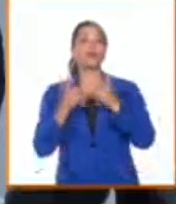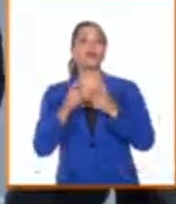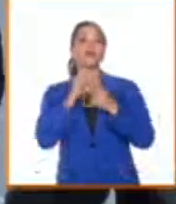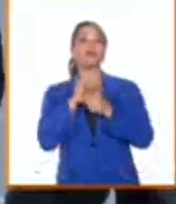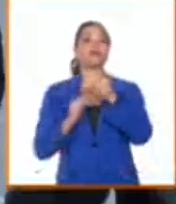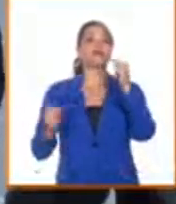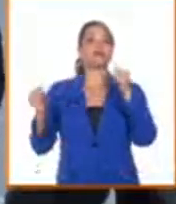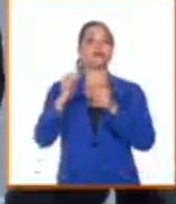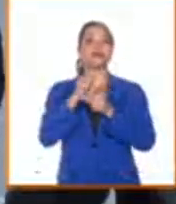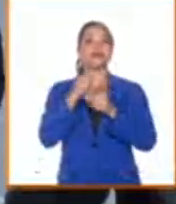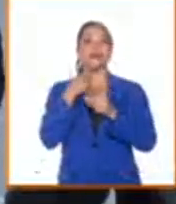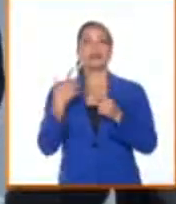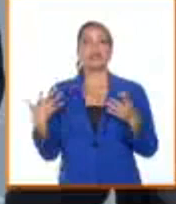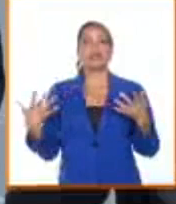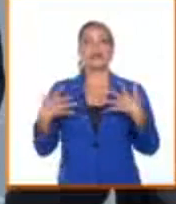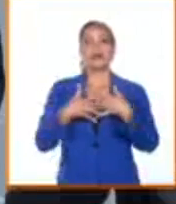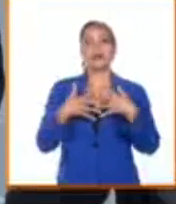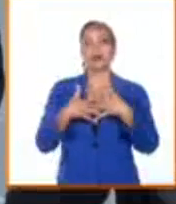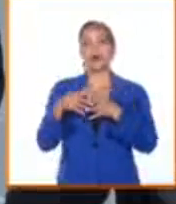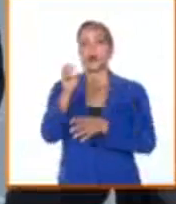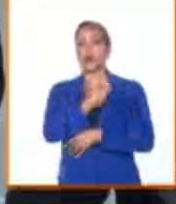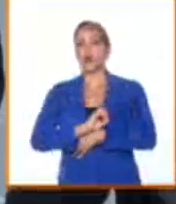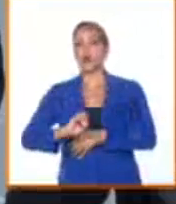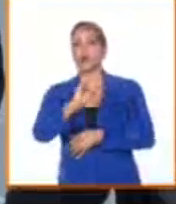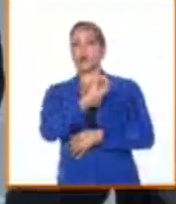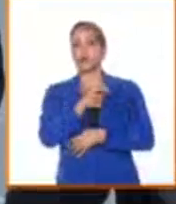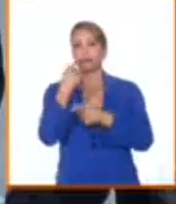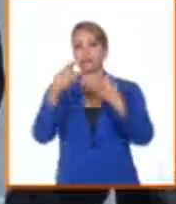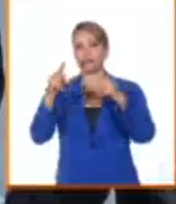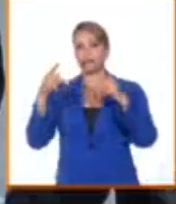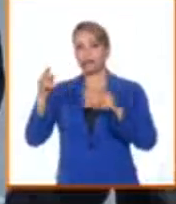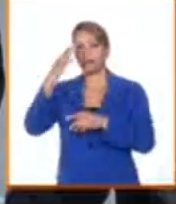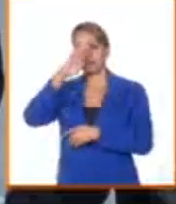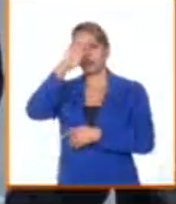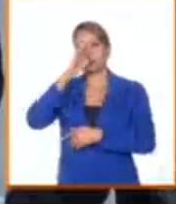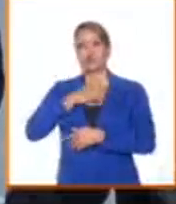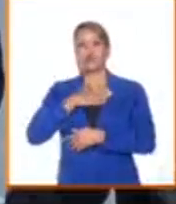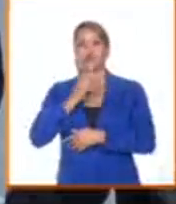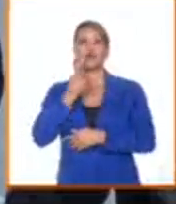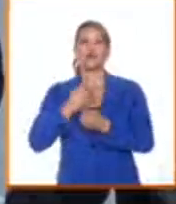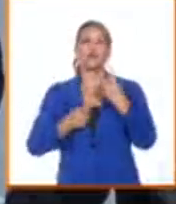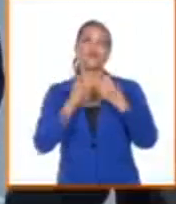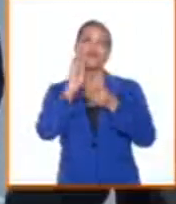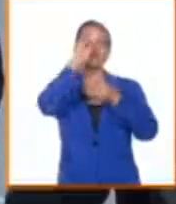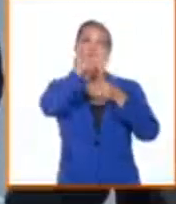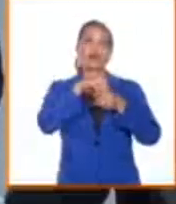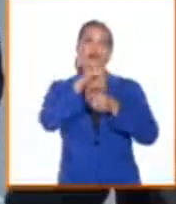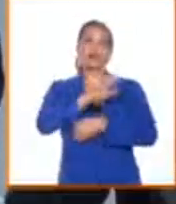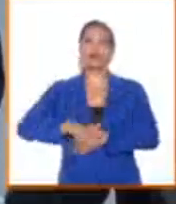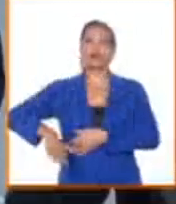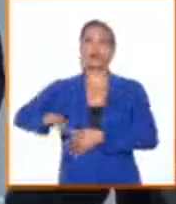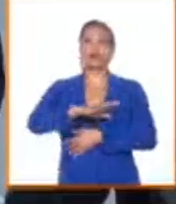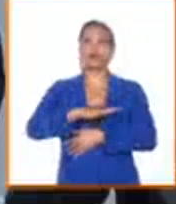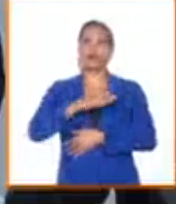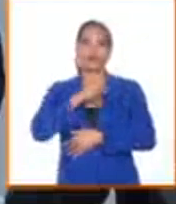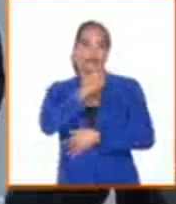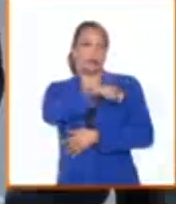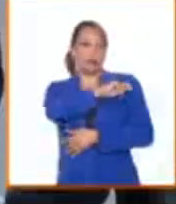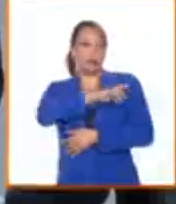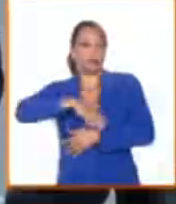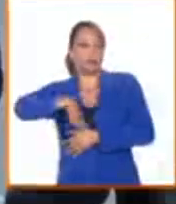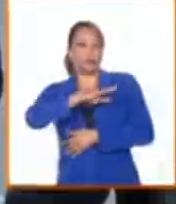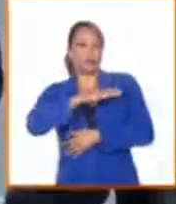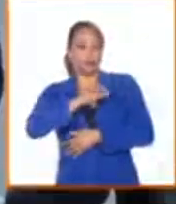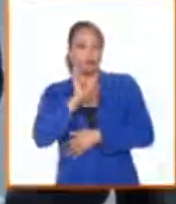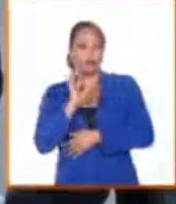de corresponsabilidad de las organizaciones profesionales cubanas como parte de la sociedad civil en la